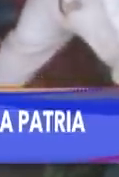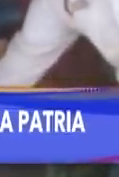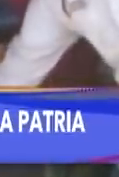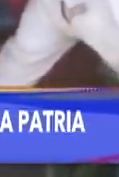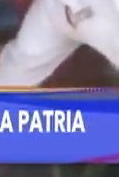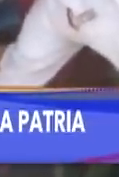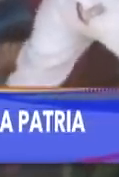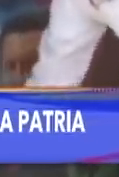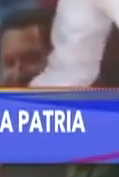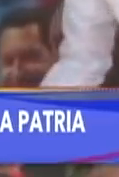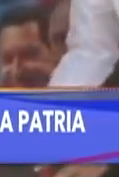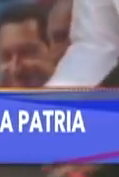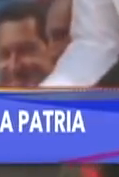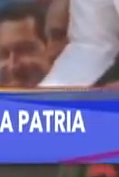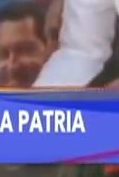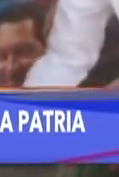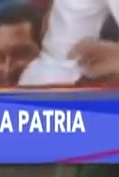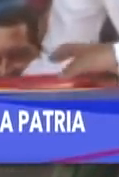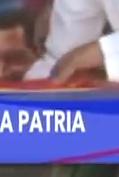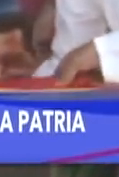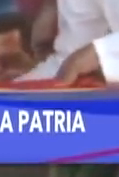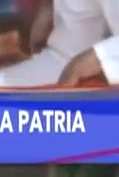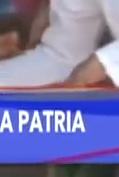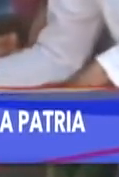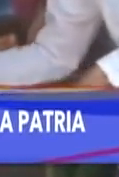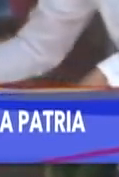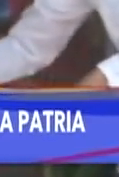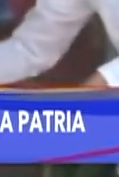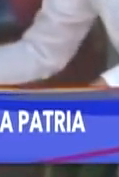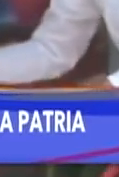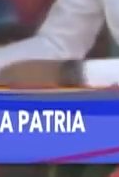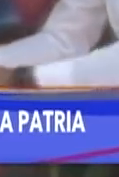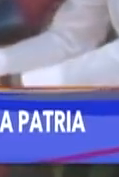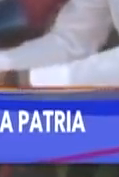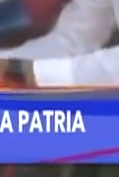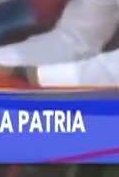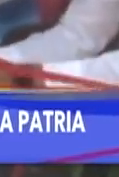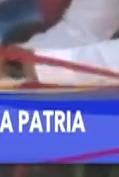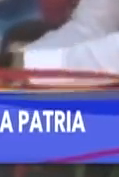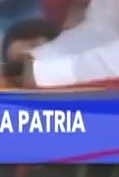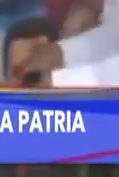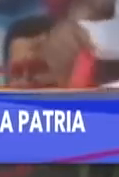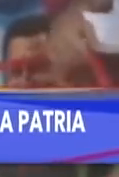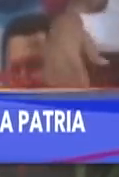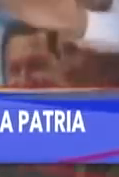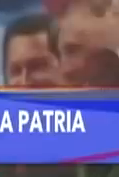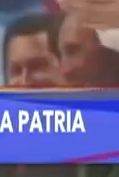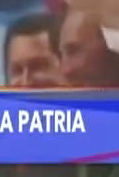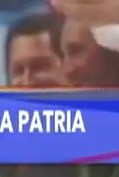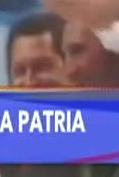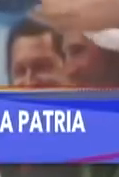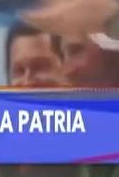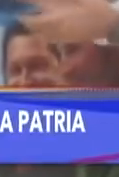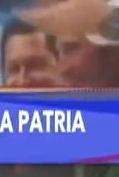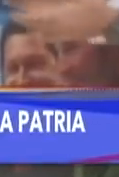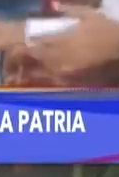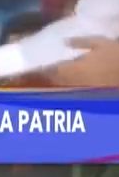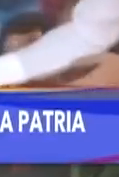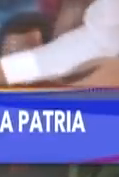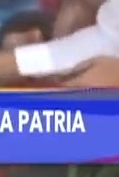las autoridades. Doctora, vamos a inaugurar este servicio para el